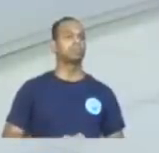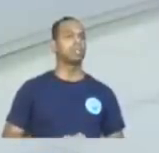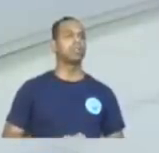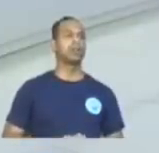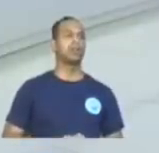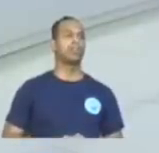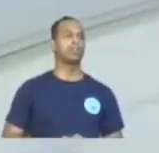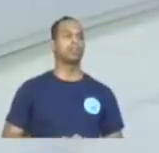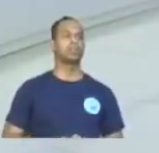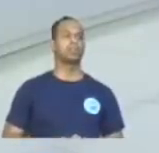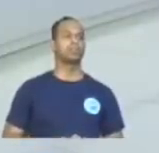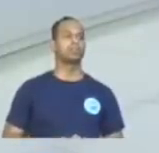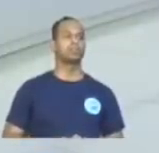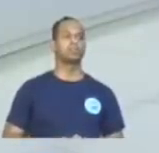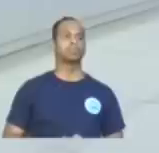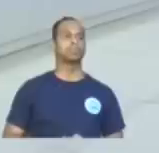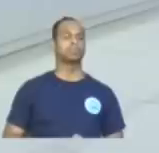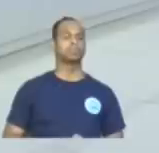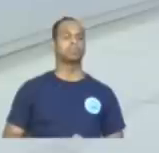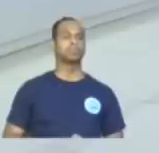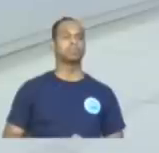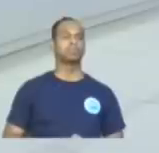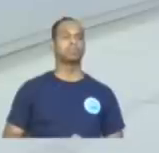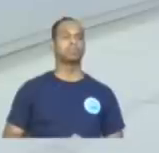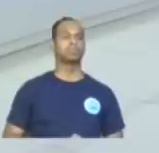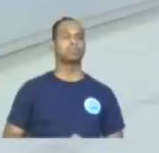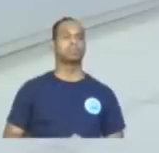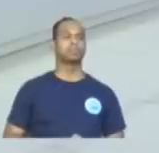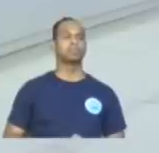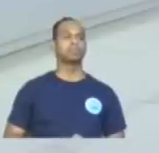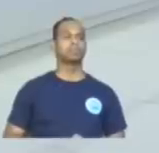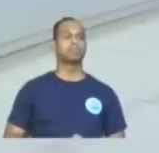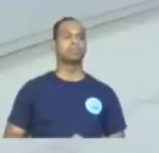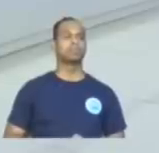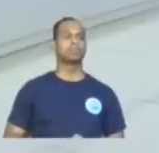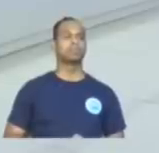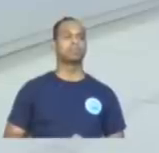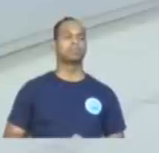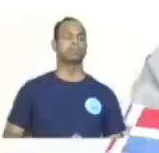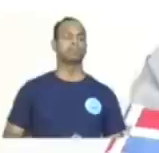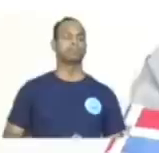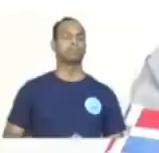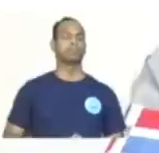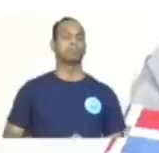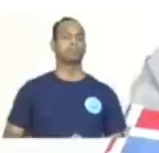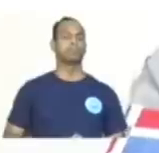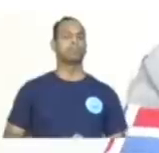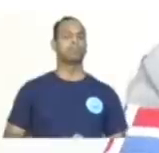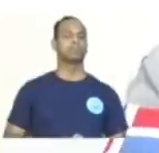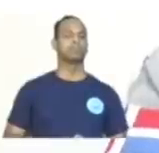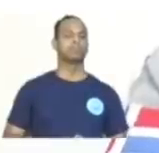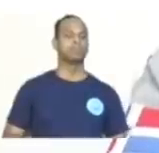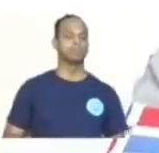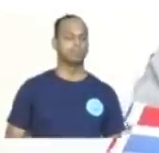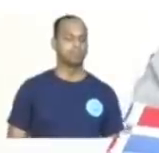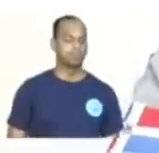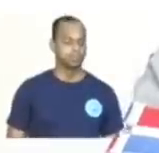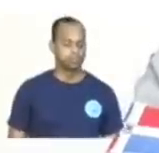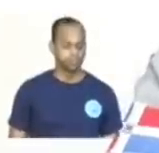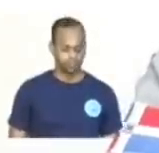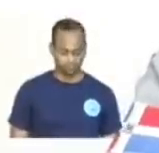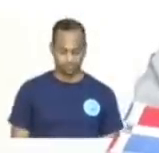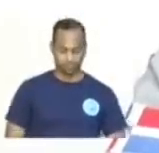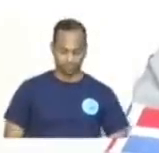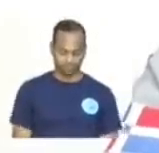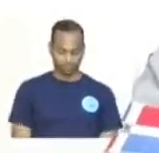policía? Bueno, es que nosotros nunca dejamos de buscar. Las autoridades que tienen que ver con estos temas pues han